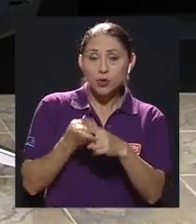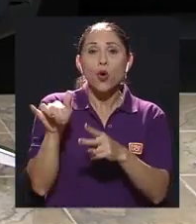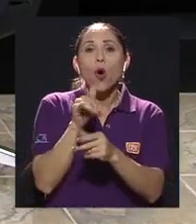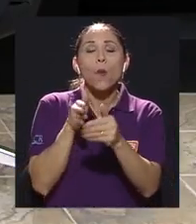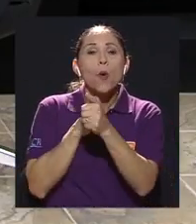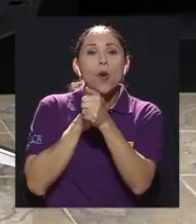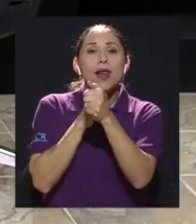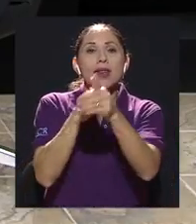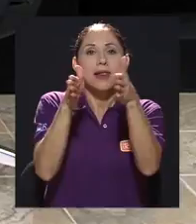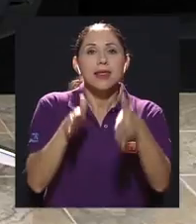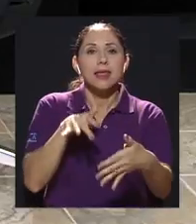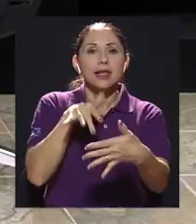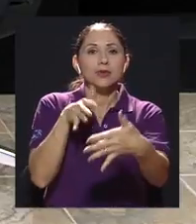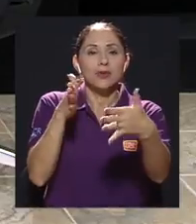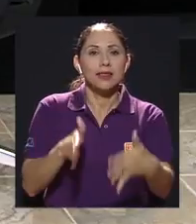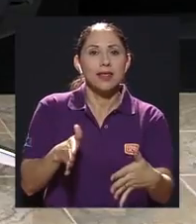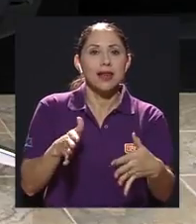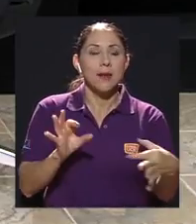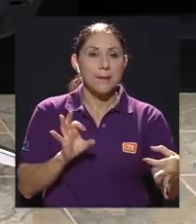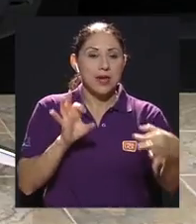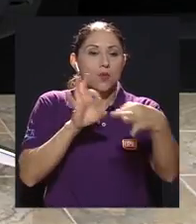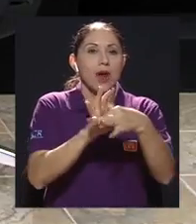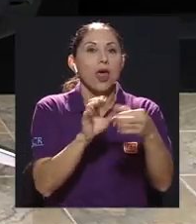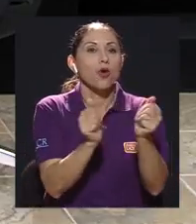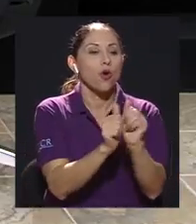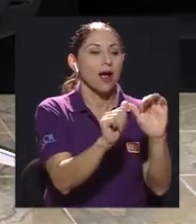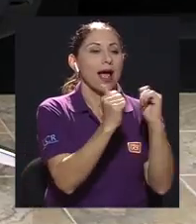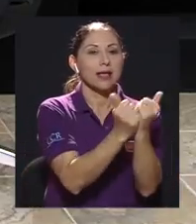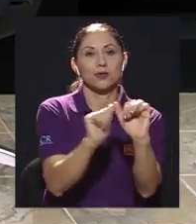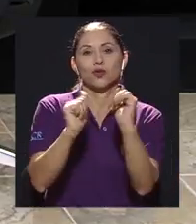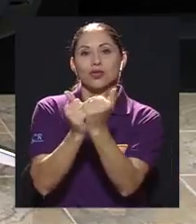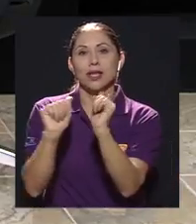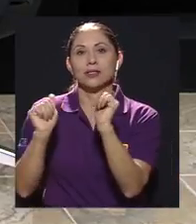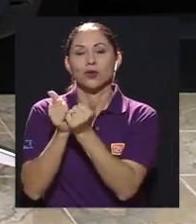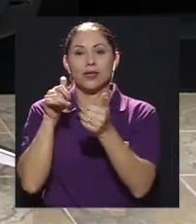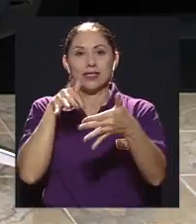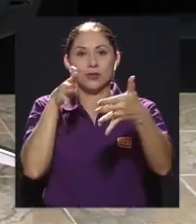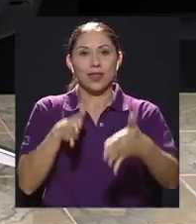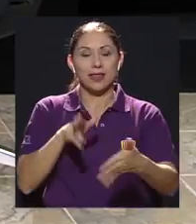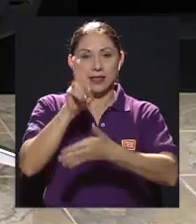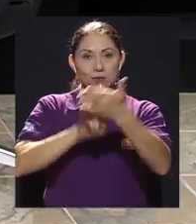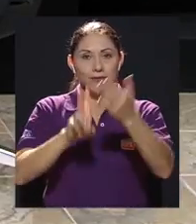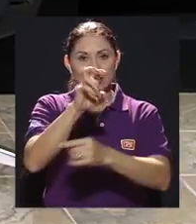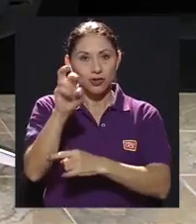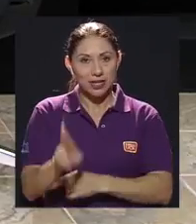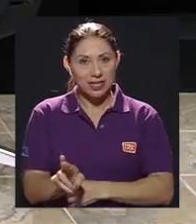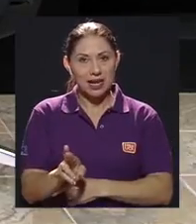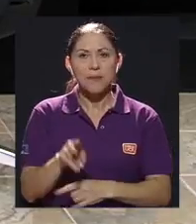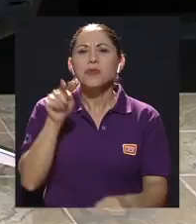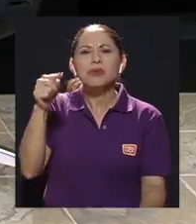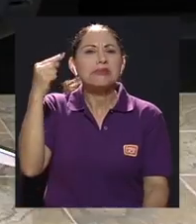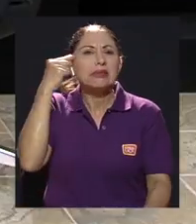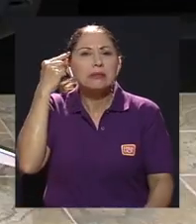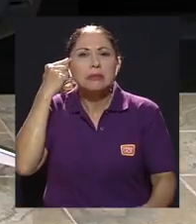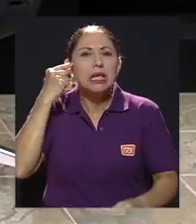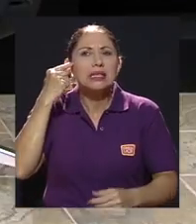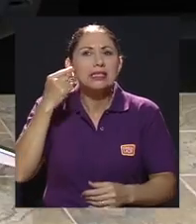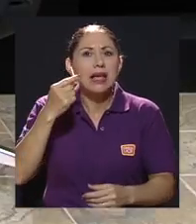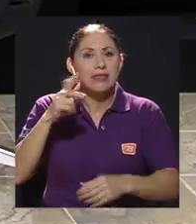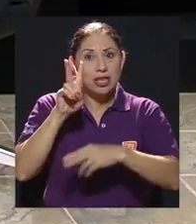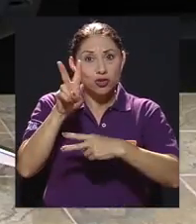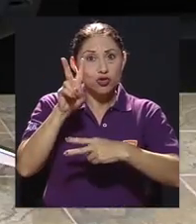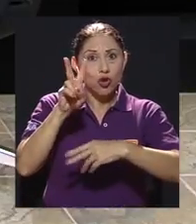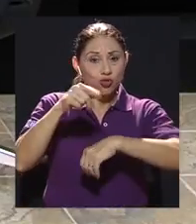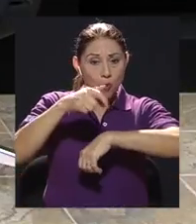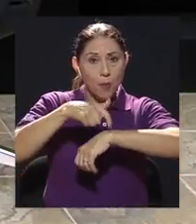estudiantil vinculado a asociaciones estudiantiles en la Universidad de Costa Rica. ¿Qué piensa usted de esos dos momentos?